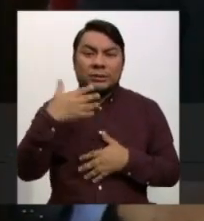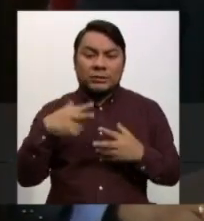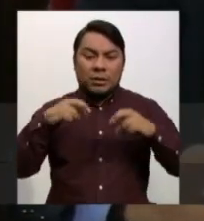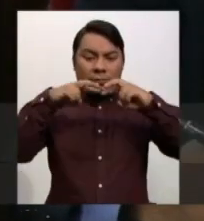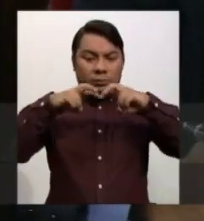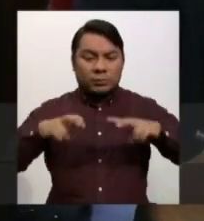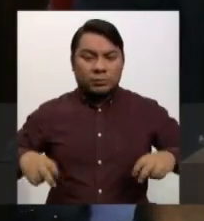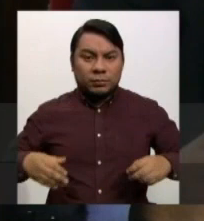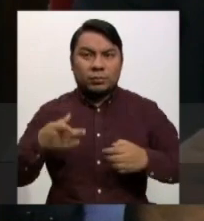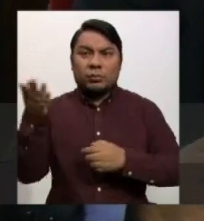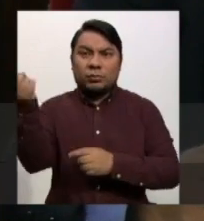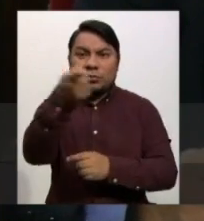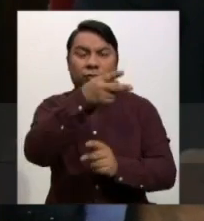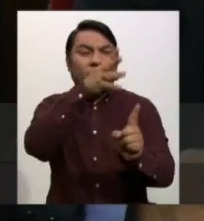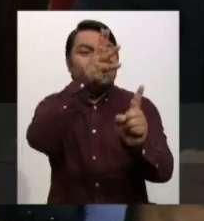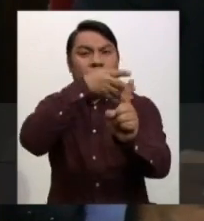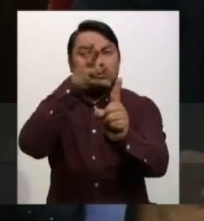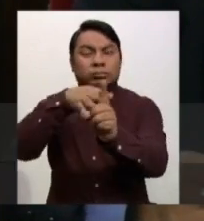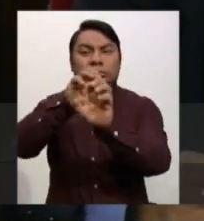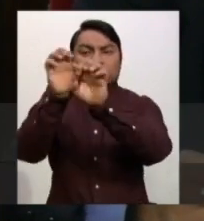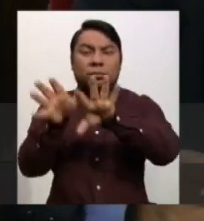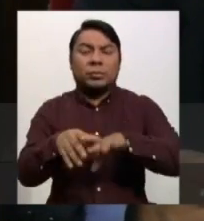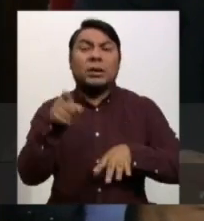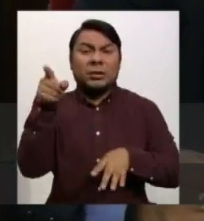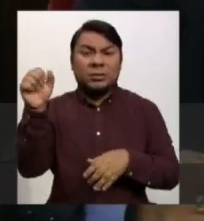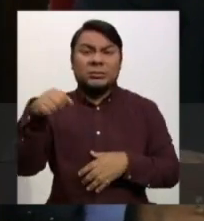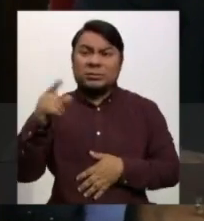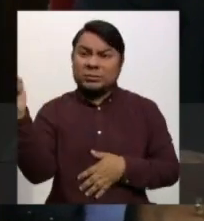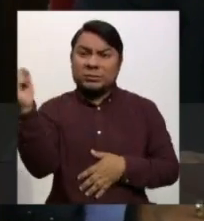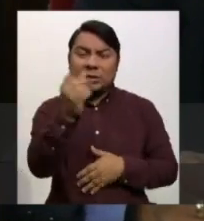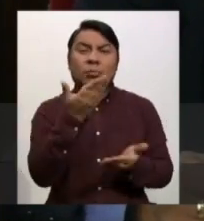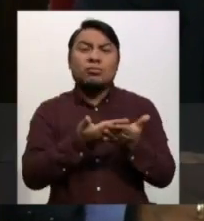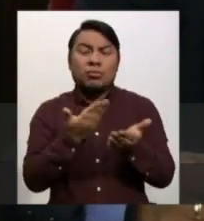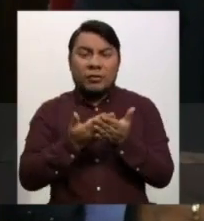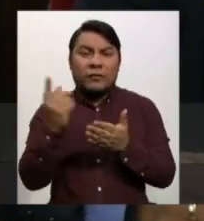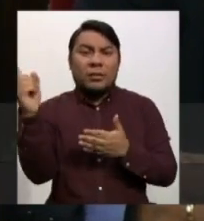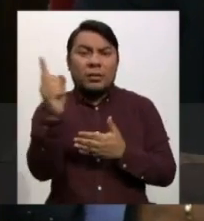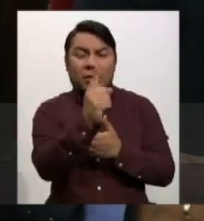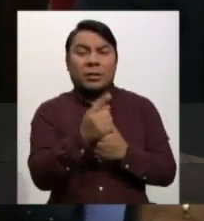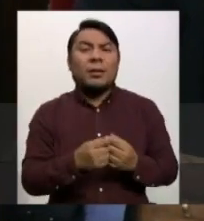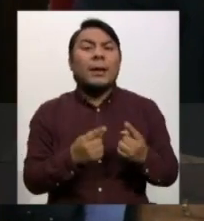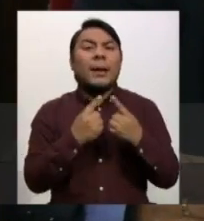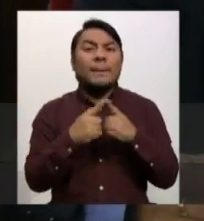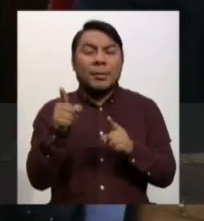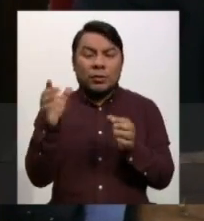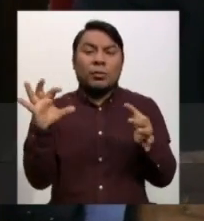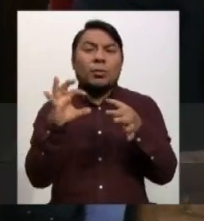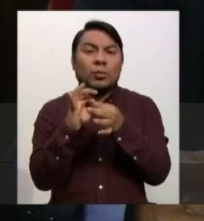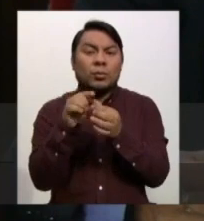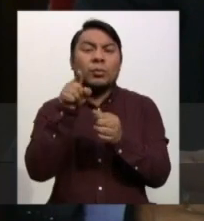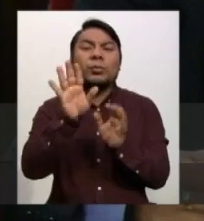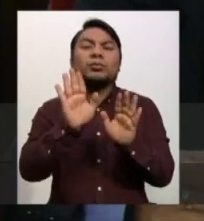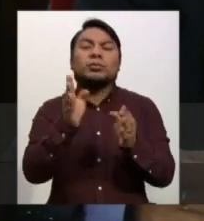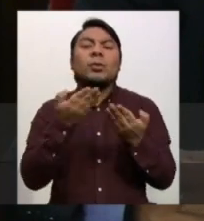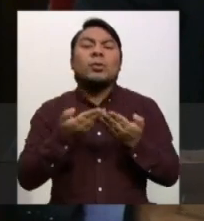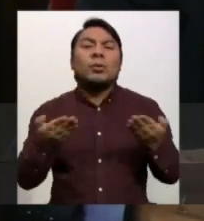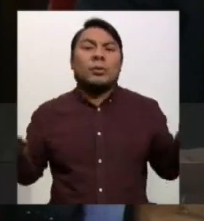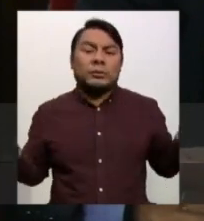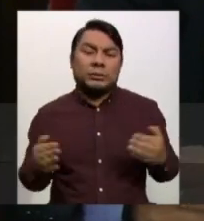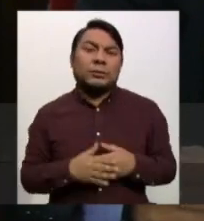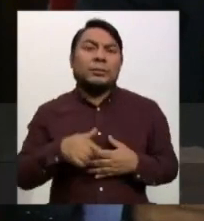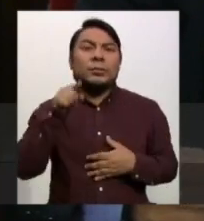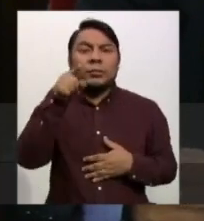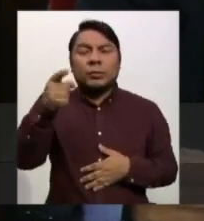evaluados rendirá la evaluación sin estar familiarizado con los instrumentos, con los